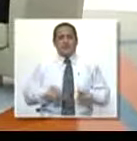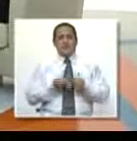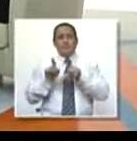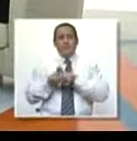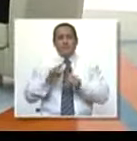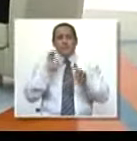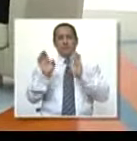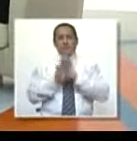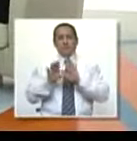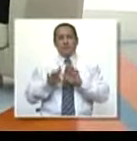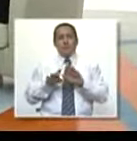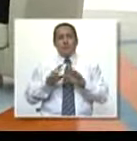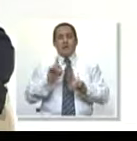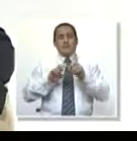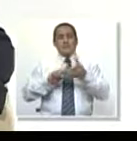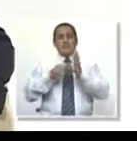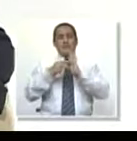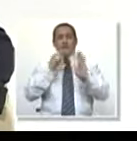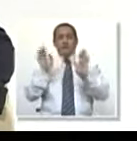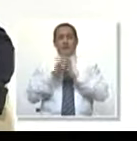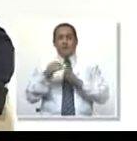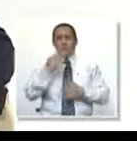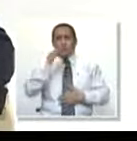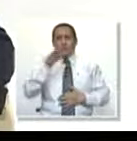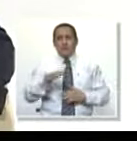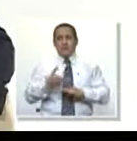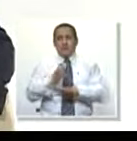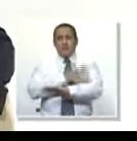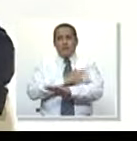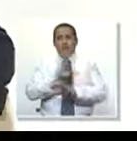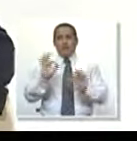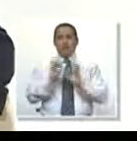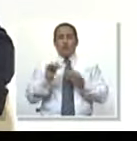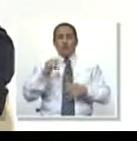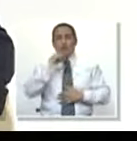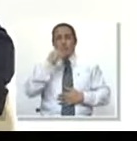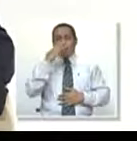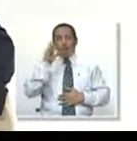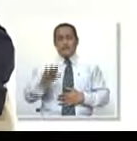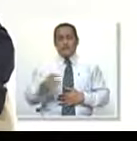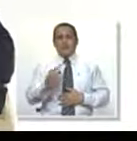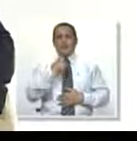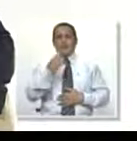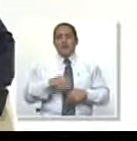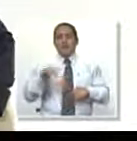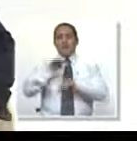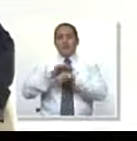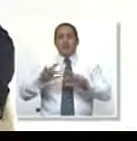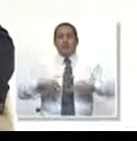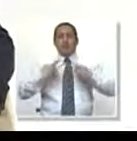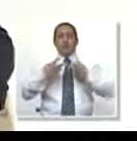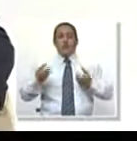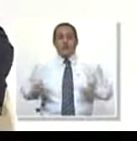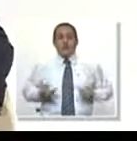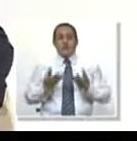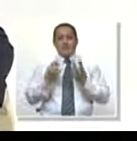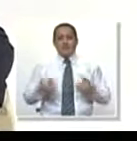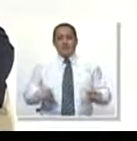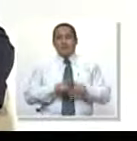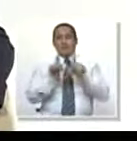no Y entonces eso significa que el niño o la niña lo sobreestimula de una manera